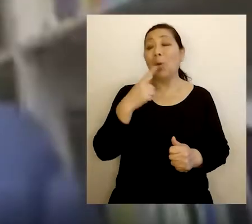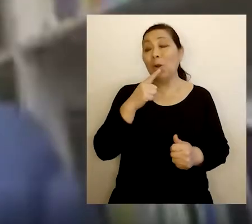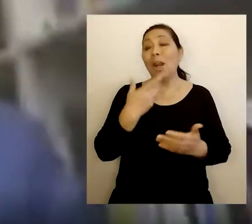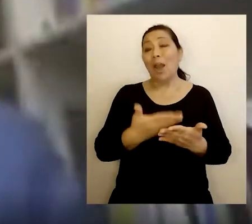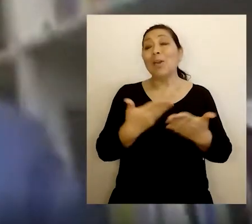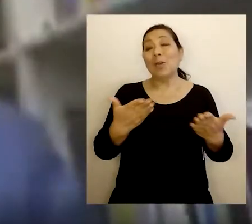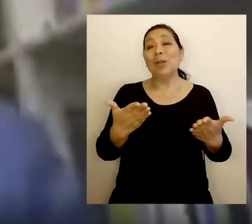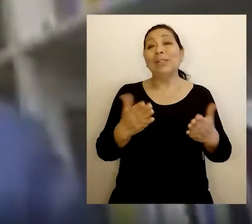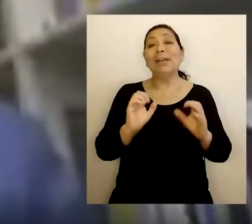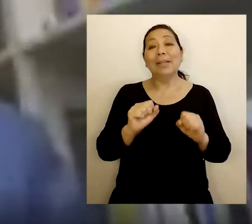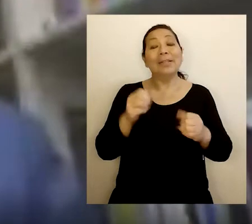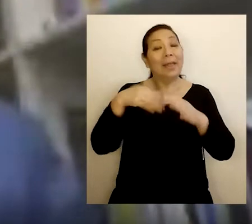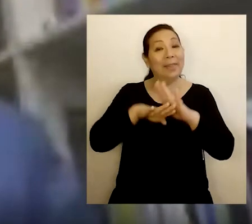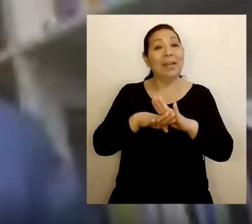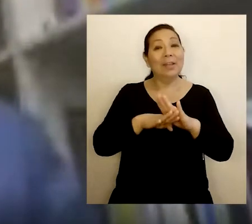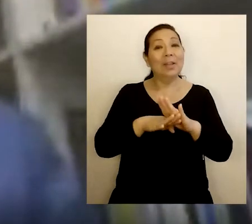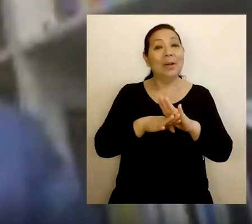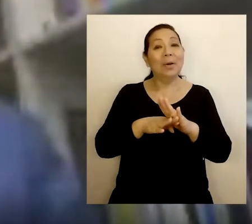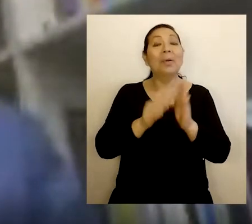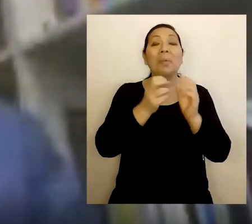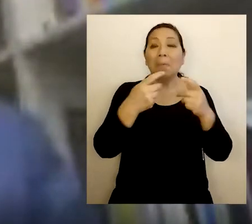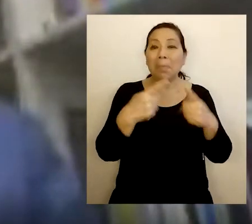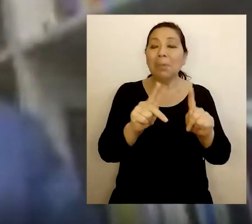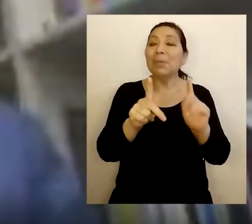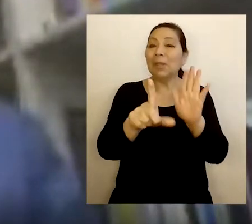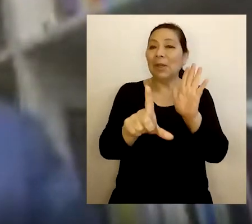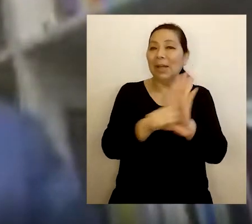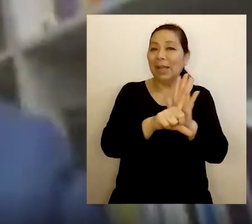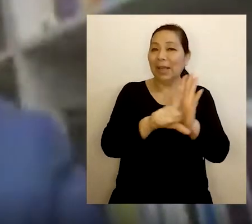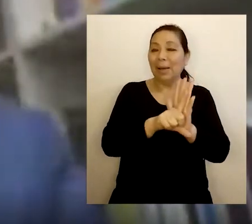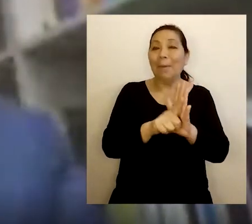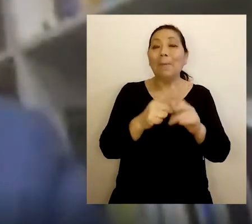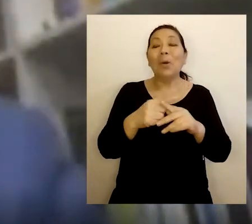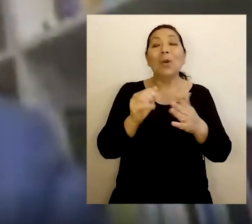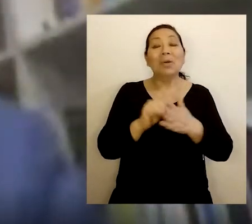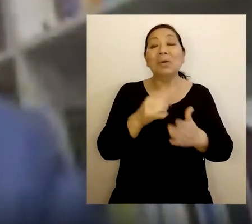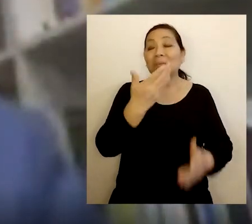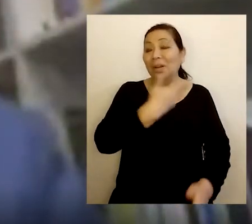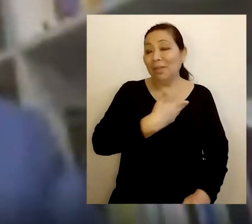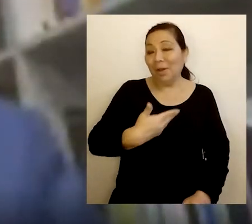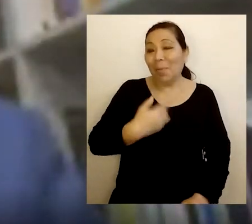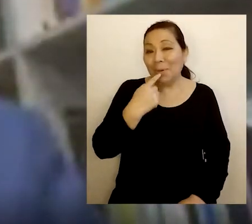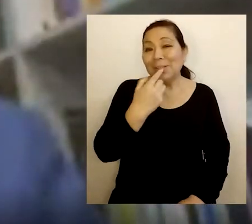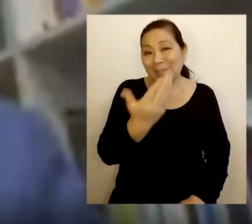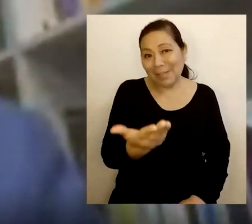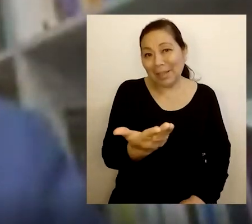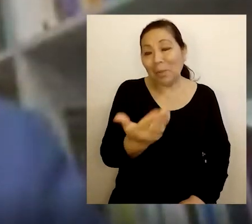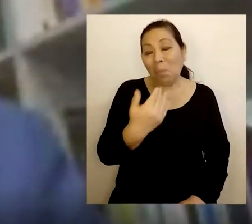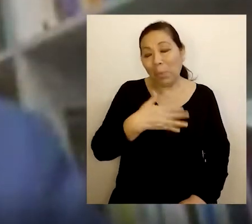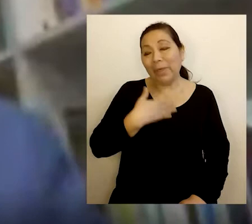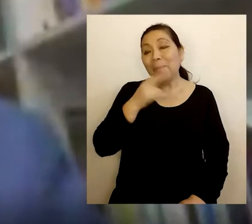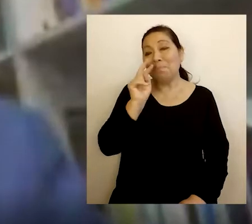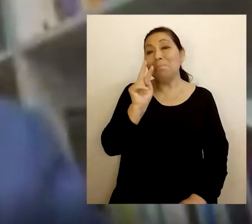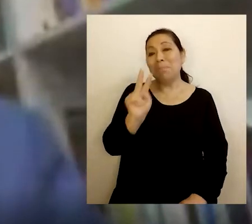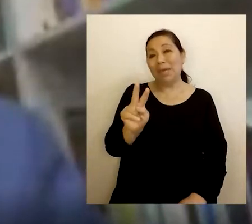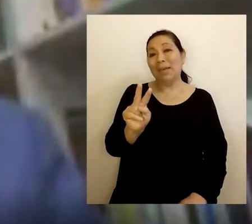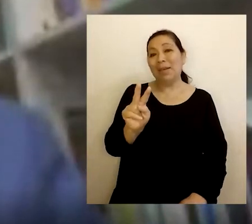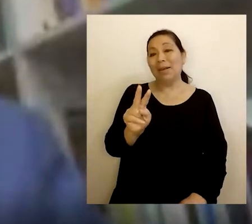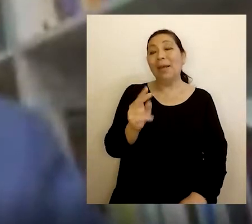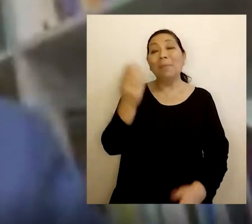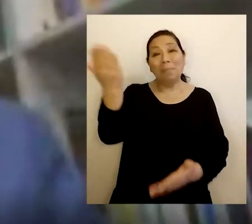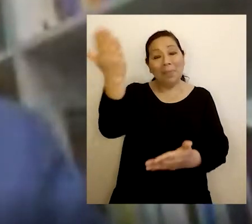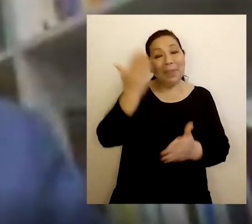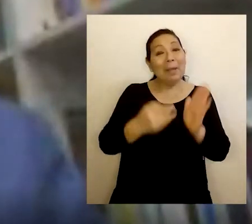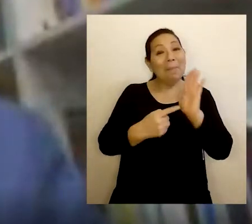condiciones que estén dentro de lo permitido legalmente. Y es así, señora presidenta, que podemos ver que la demanda